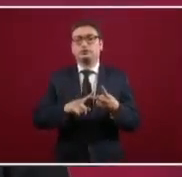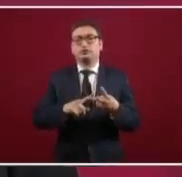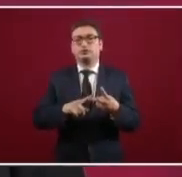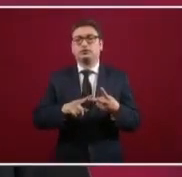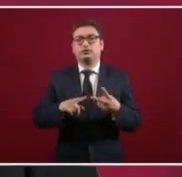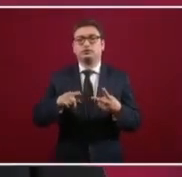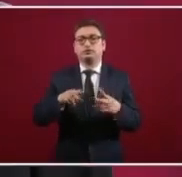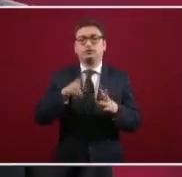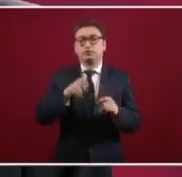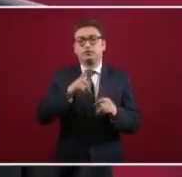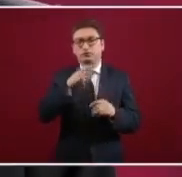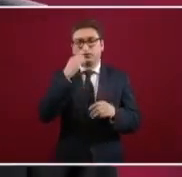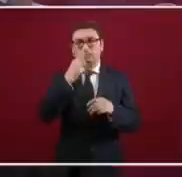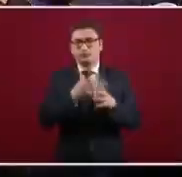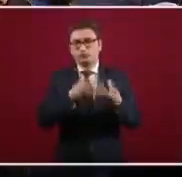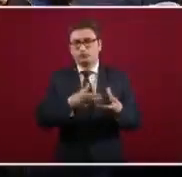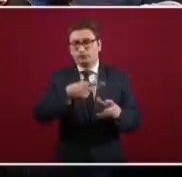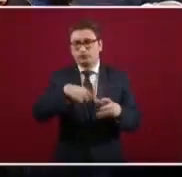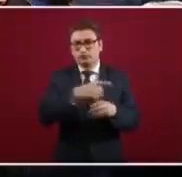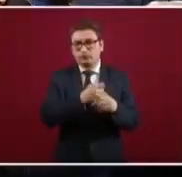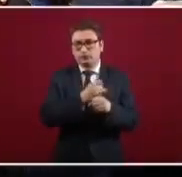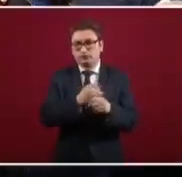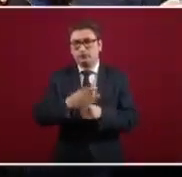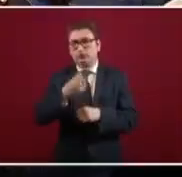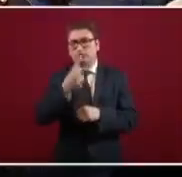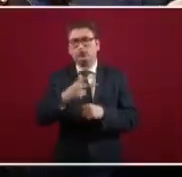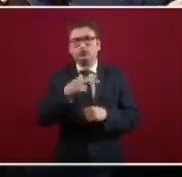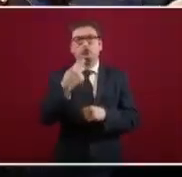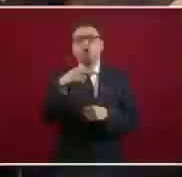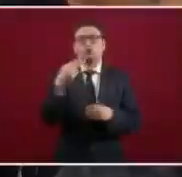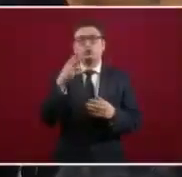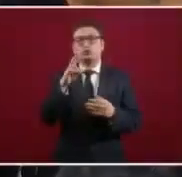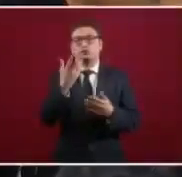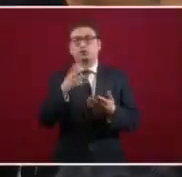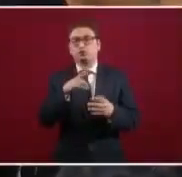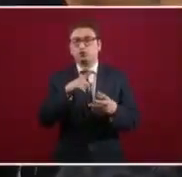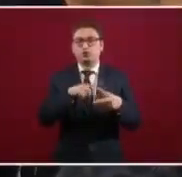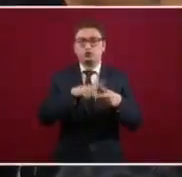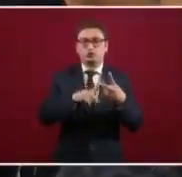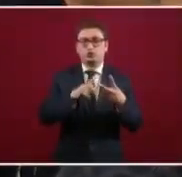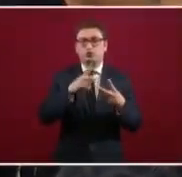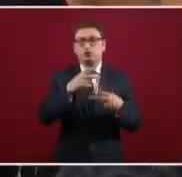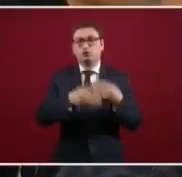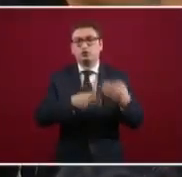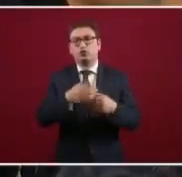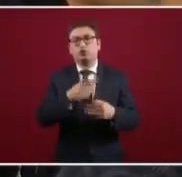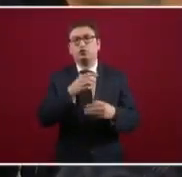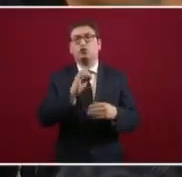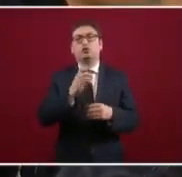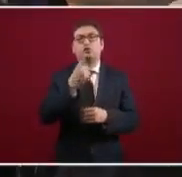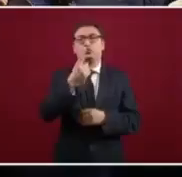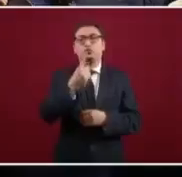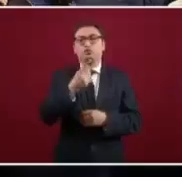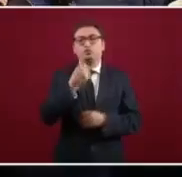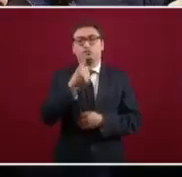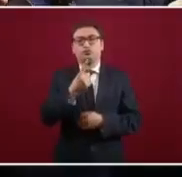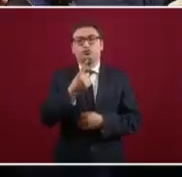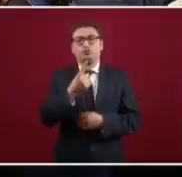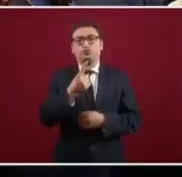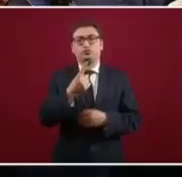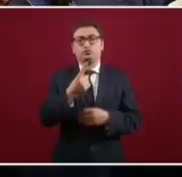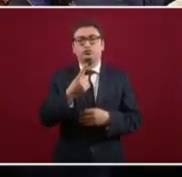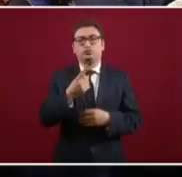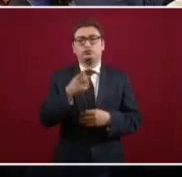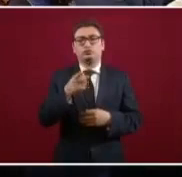el operativo se abrieron dos procesos de investigación sin decir nombres nada más se abrieron dos procesos pues uno es uno que